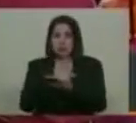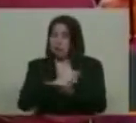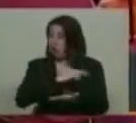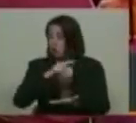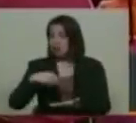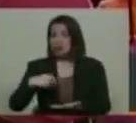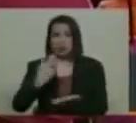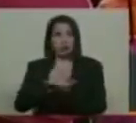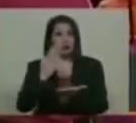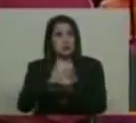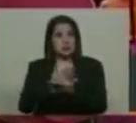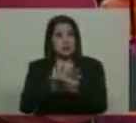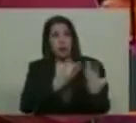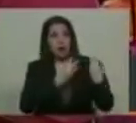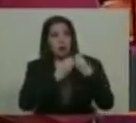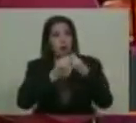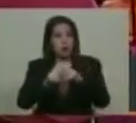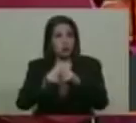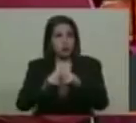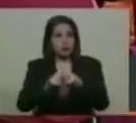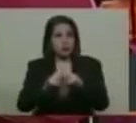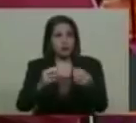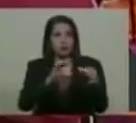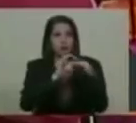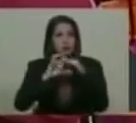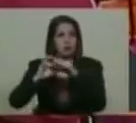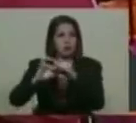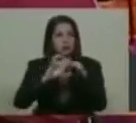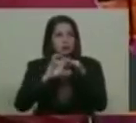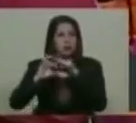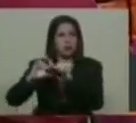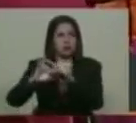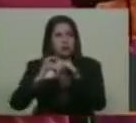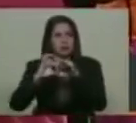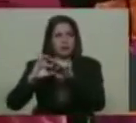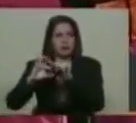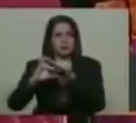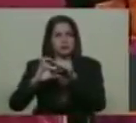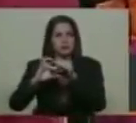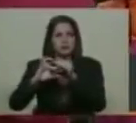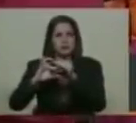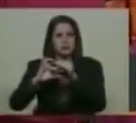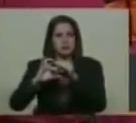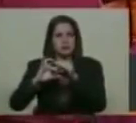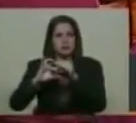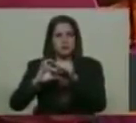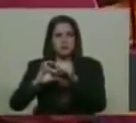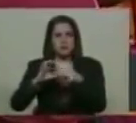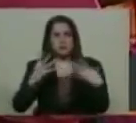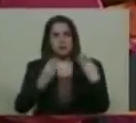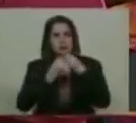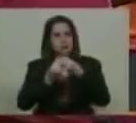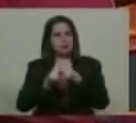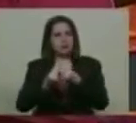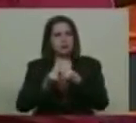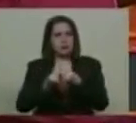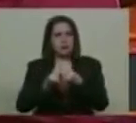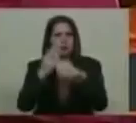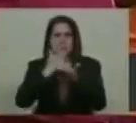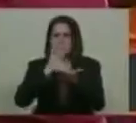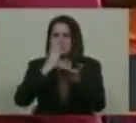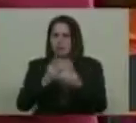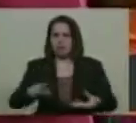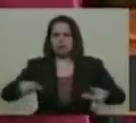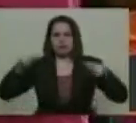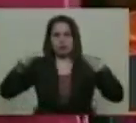nosotros estamos unidos inexorablemente a usted. Amén. Y lo vamos a llevar a la